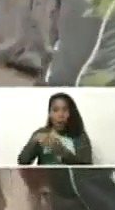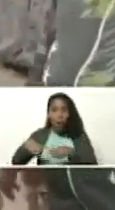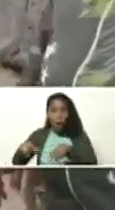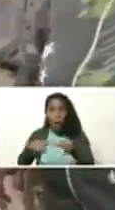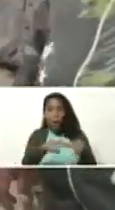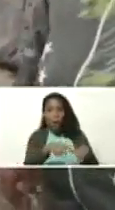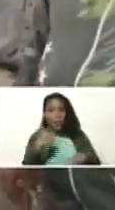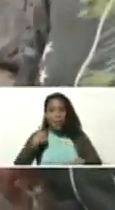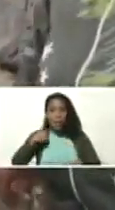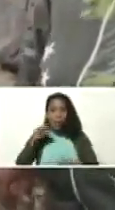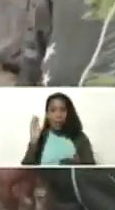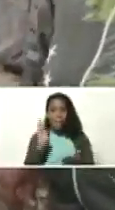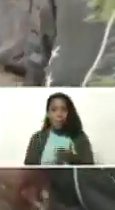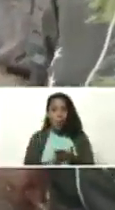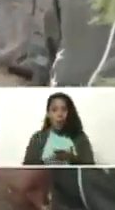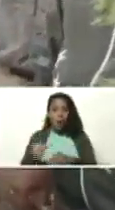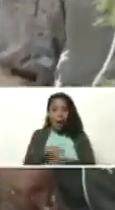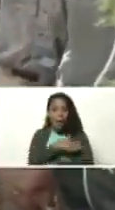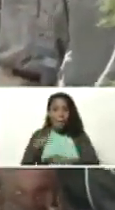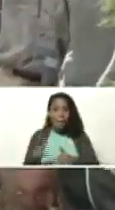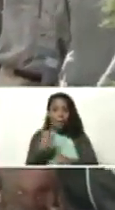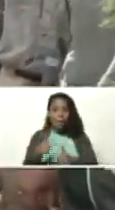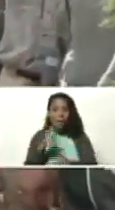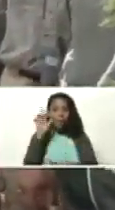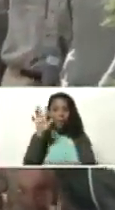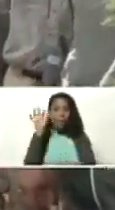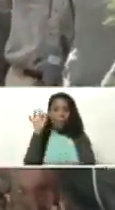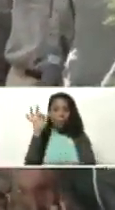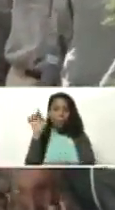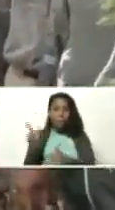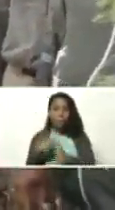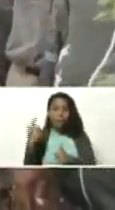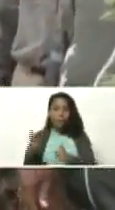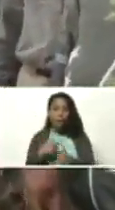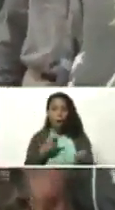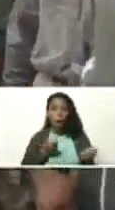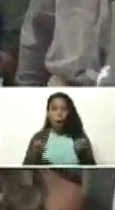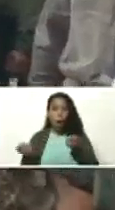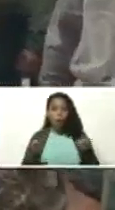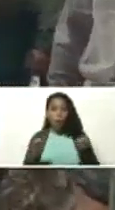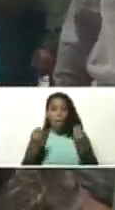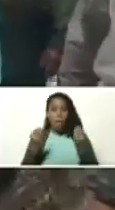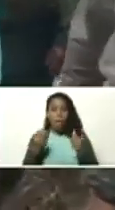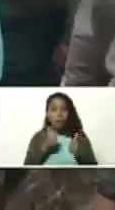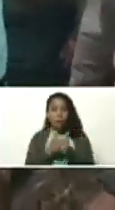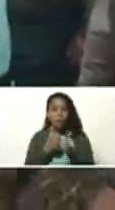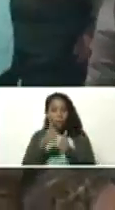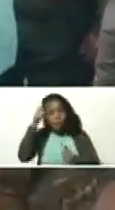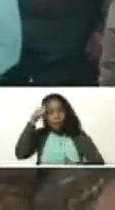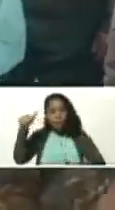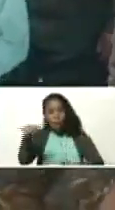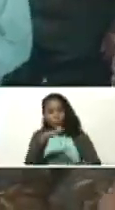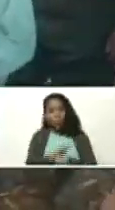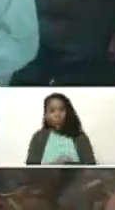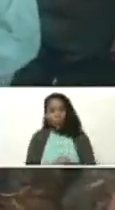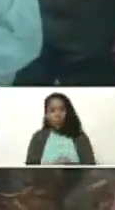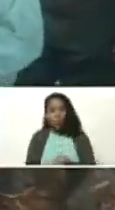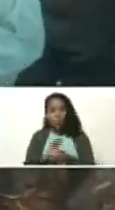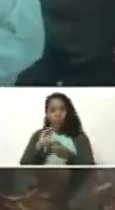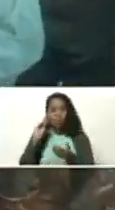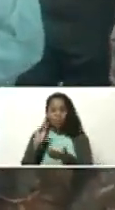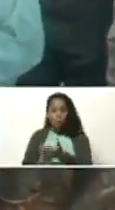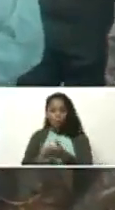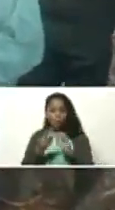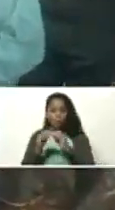Y tenemos instalado en la avenida principal 3 puntos principales de control para asistencia de la población, con la instalación